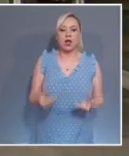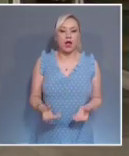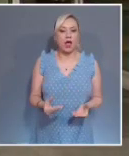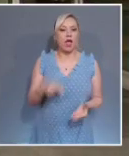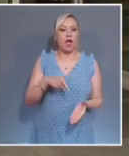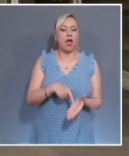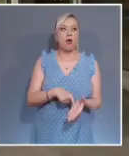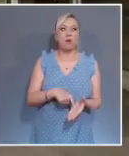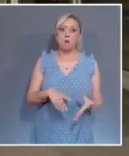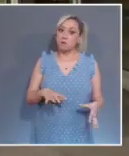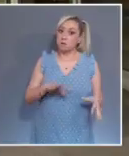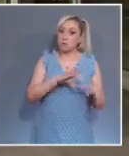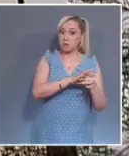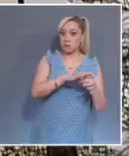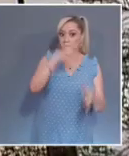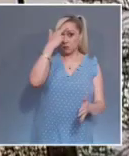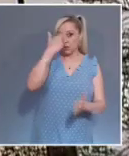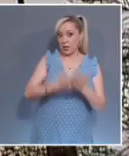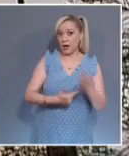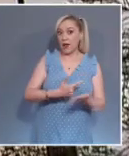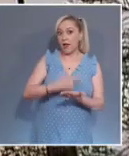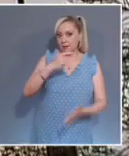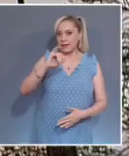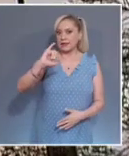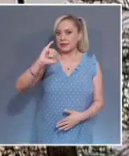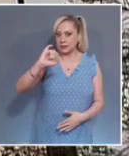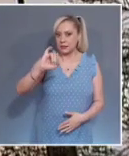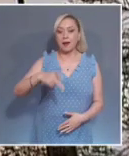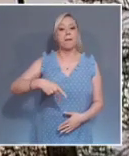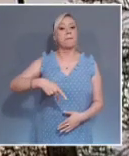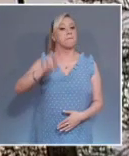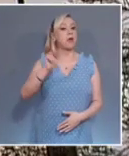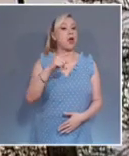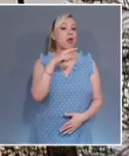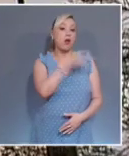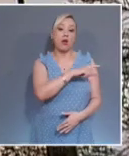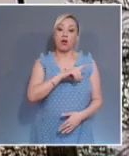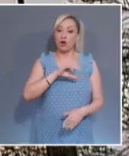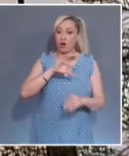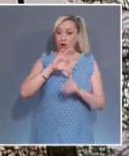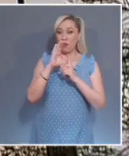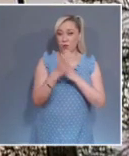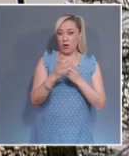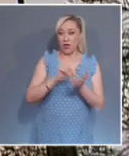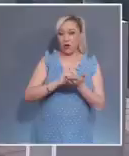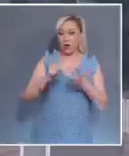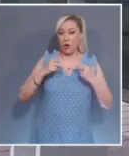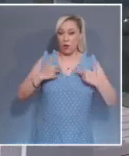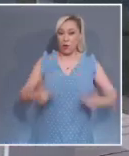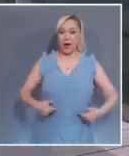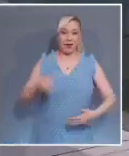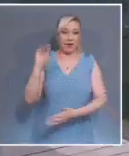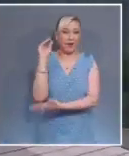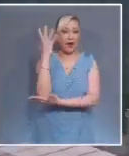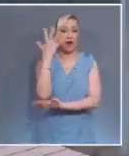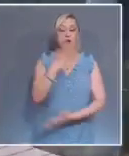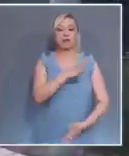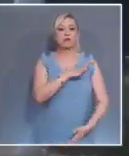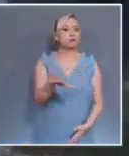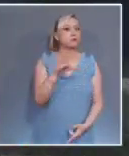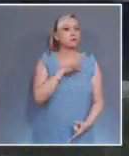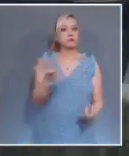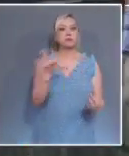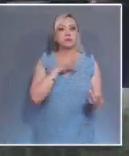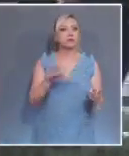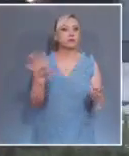con violaciones graves. Pero ante la negativa de la CNDH de entregar esa información, el INAI era